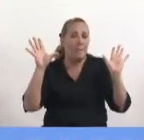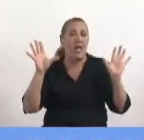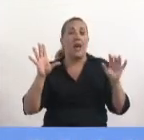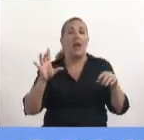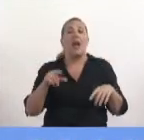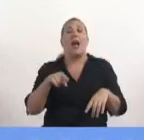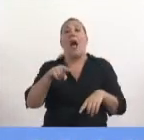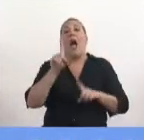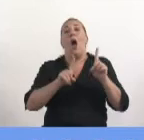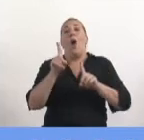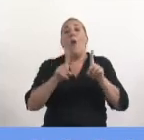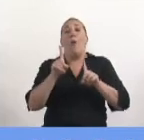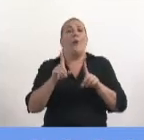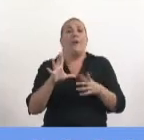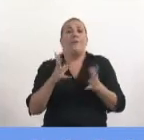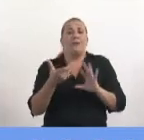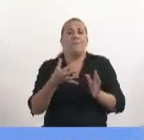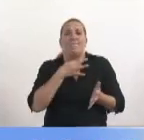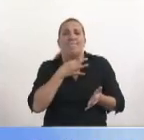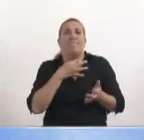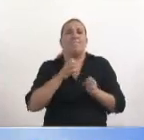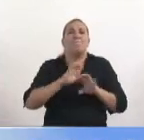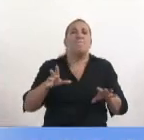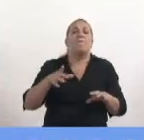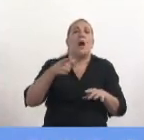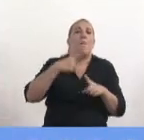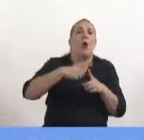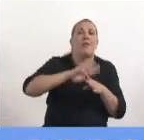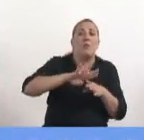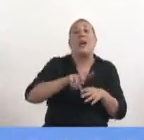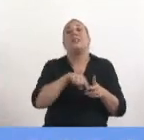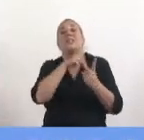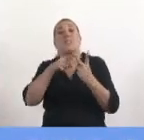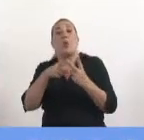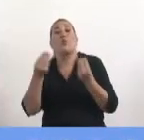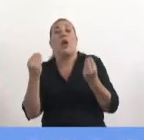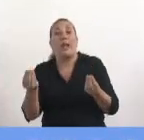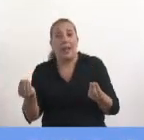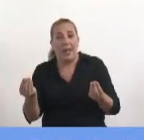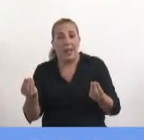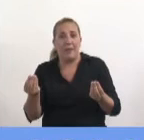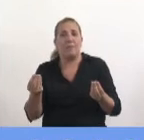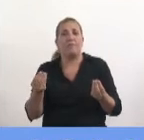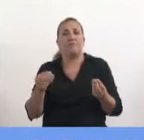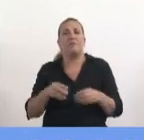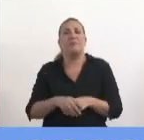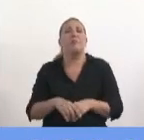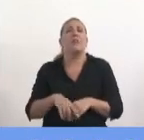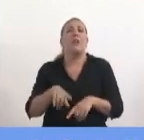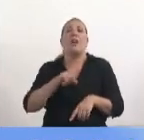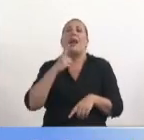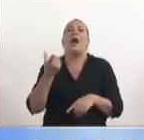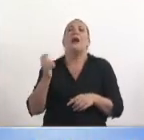la que estaba de alguna manera entregada con la anterior. La segunda ventaja es que se terminó el tutti-quanti de que vengan las deudas